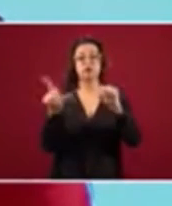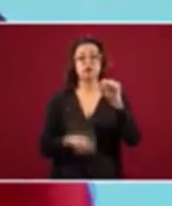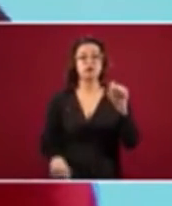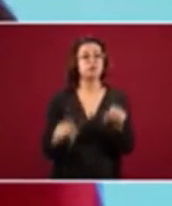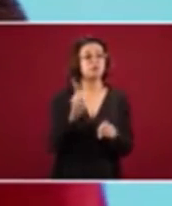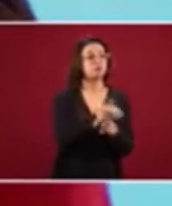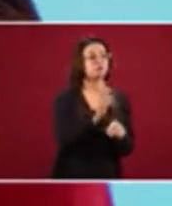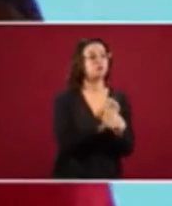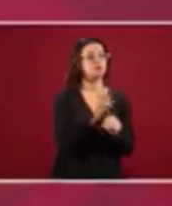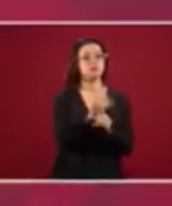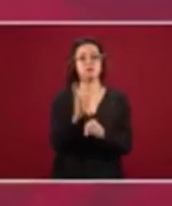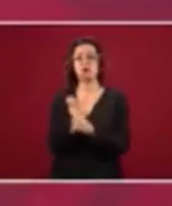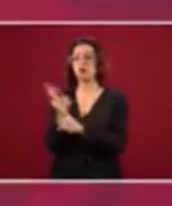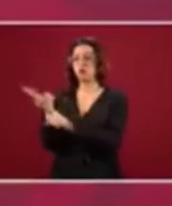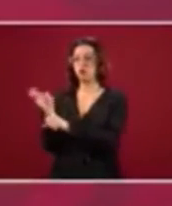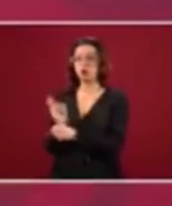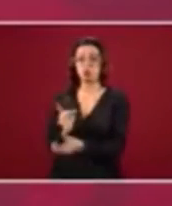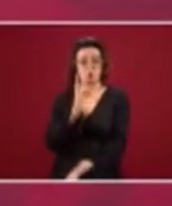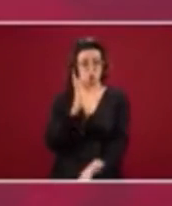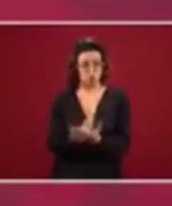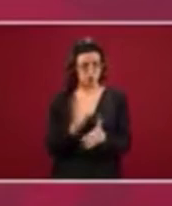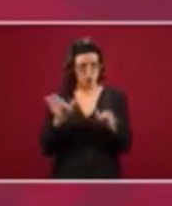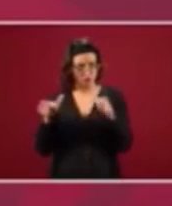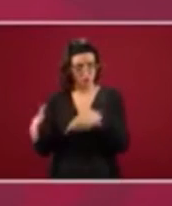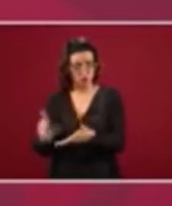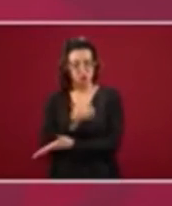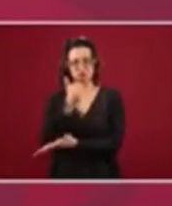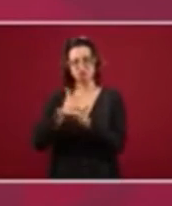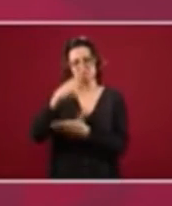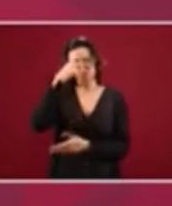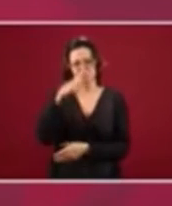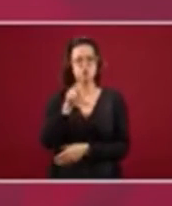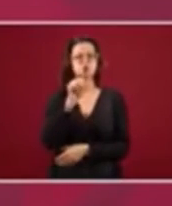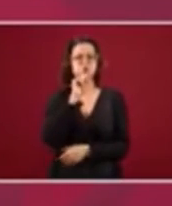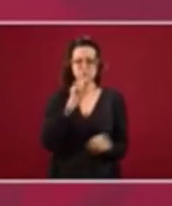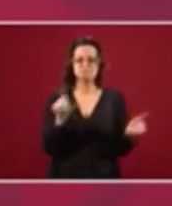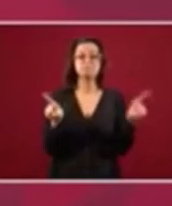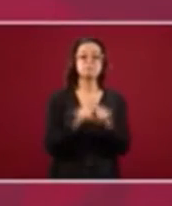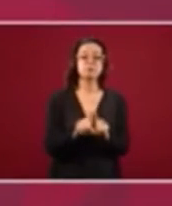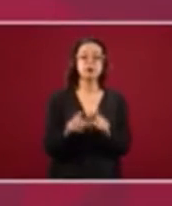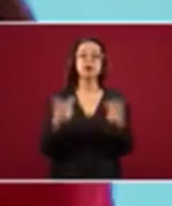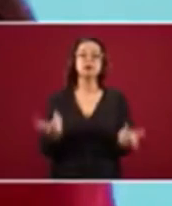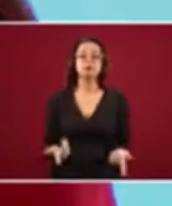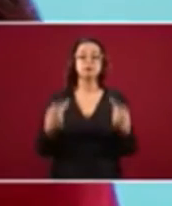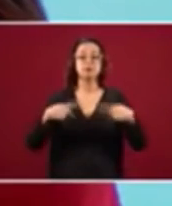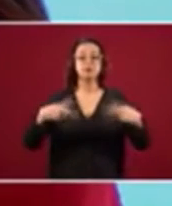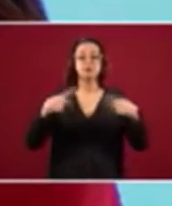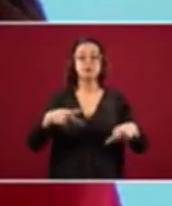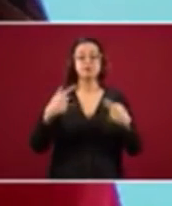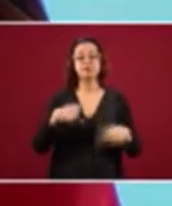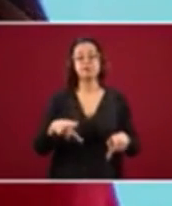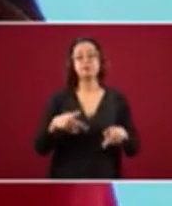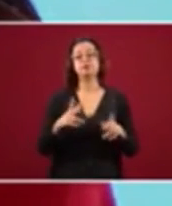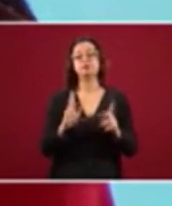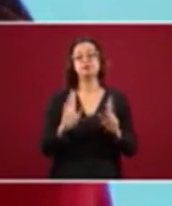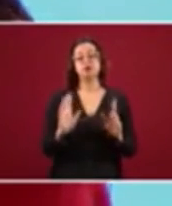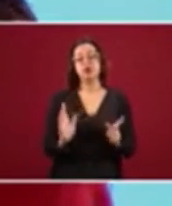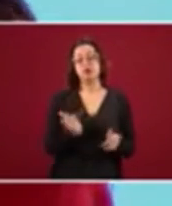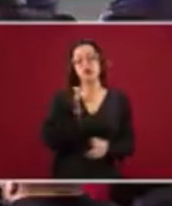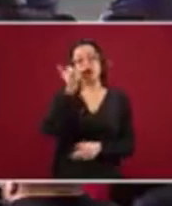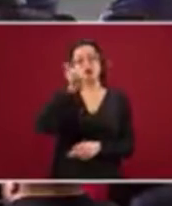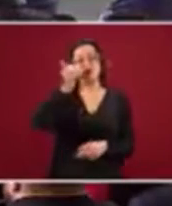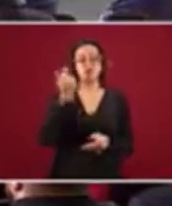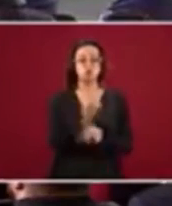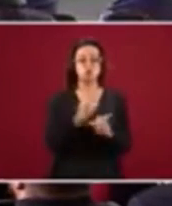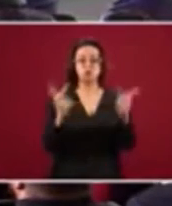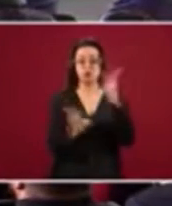solo para personas de la Ciudad de México, sino principalmente para estudiantes egresados de preparatoria de